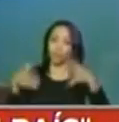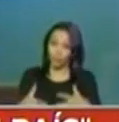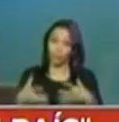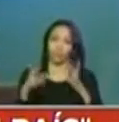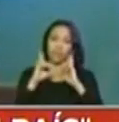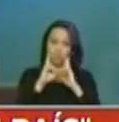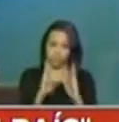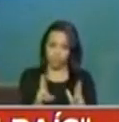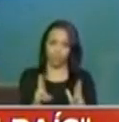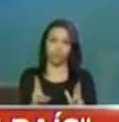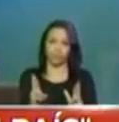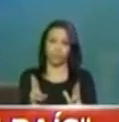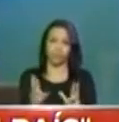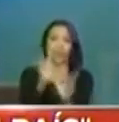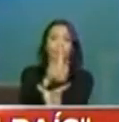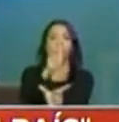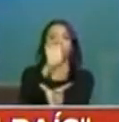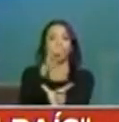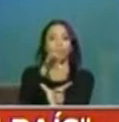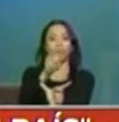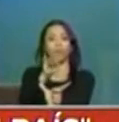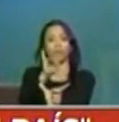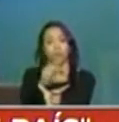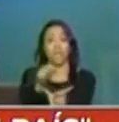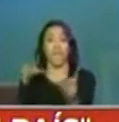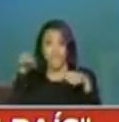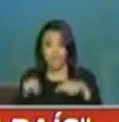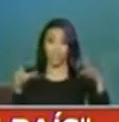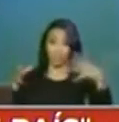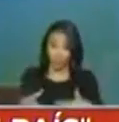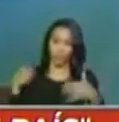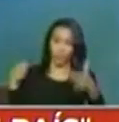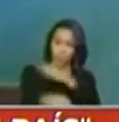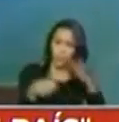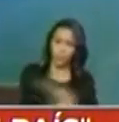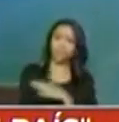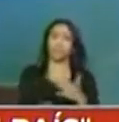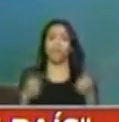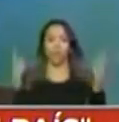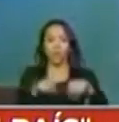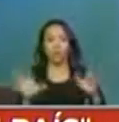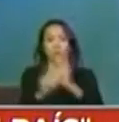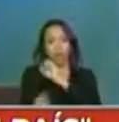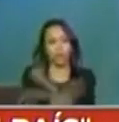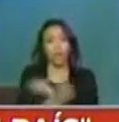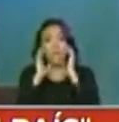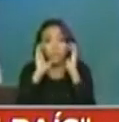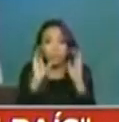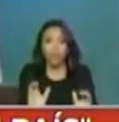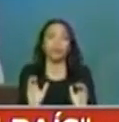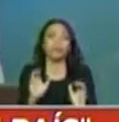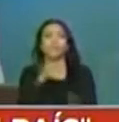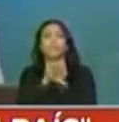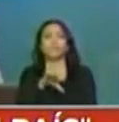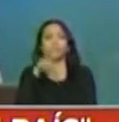A un Brasil de instituciones democráticas. Este Brasil que lucha contra la corrupción, respeta